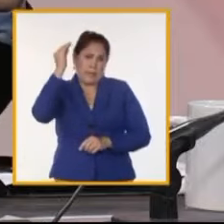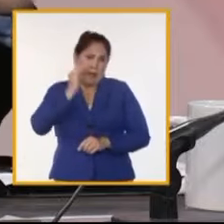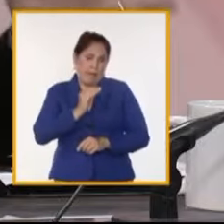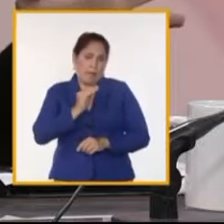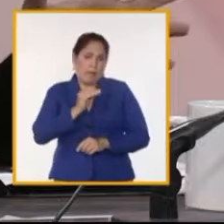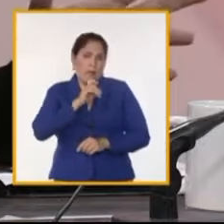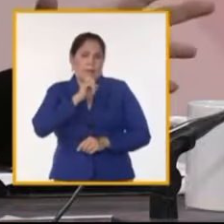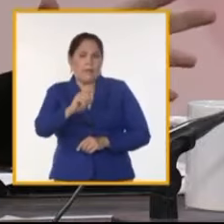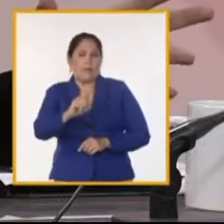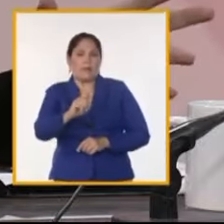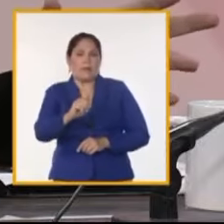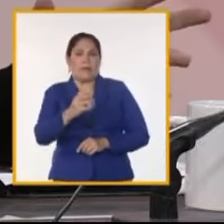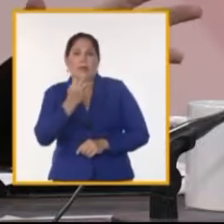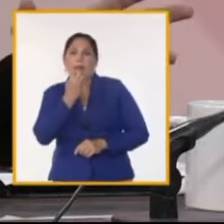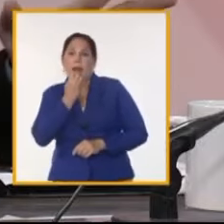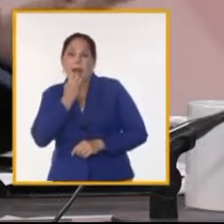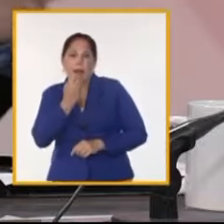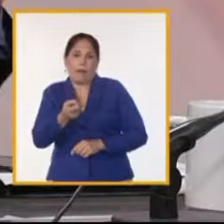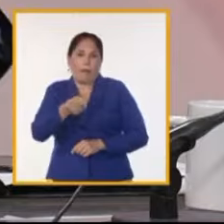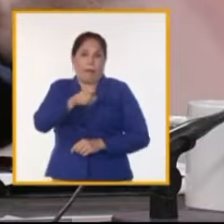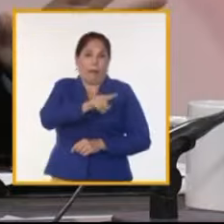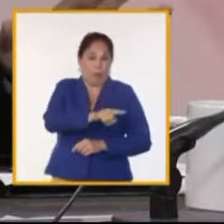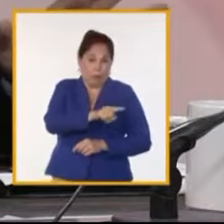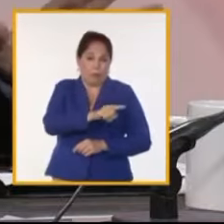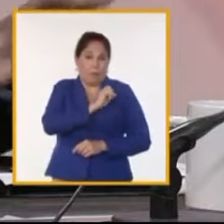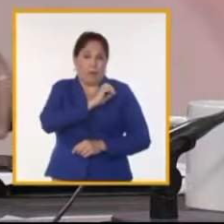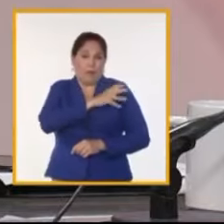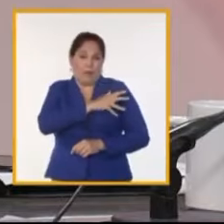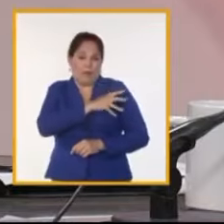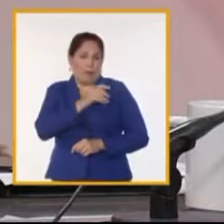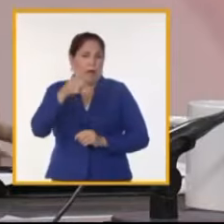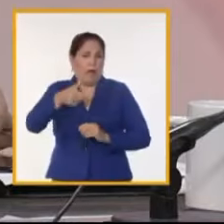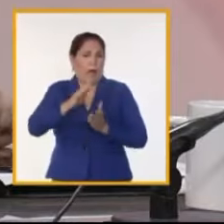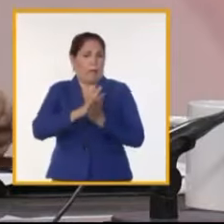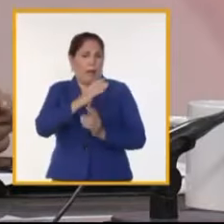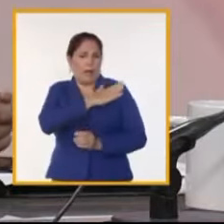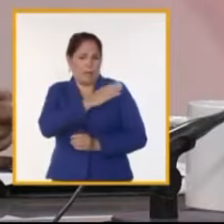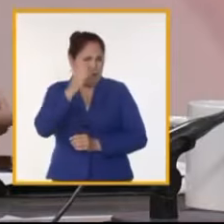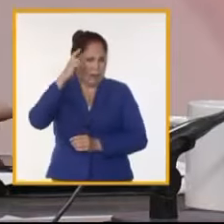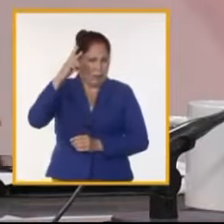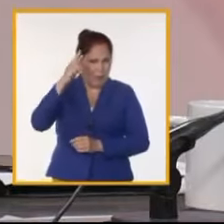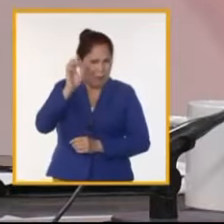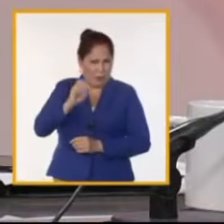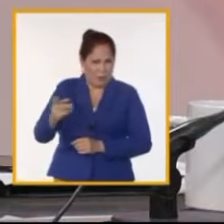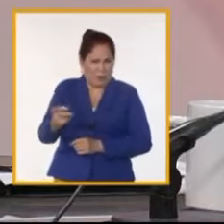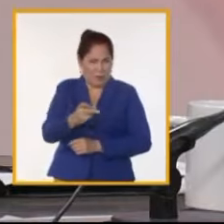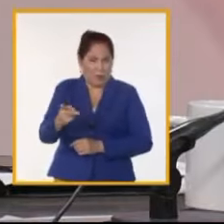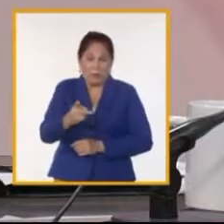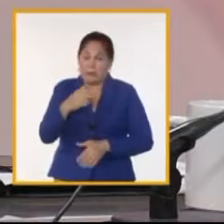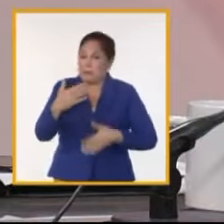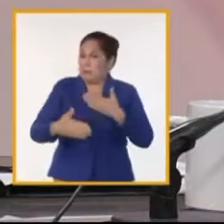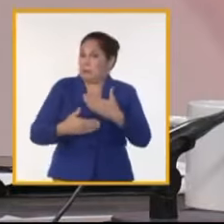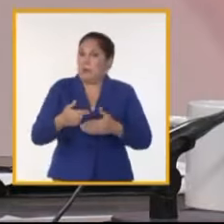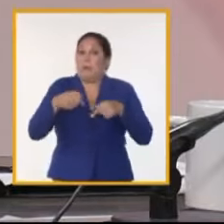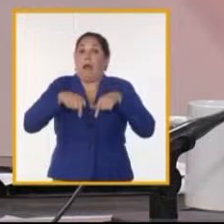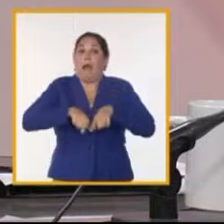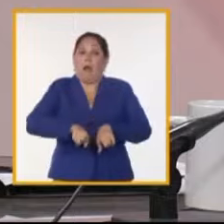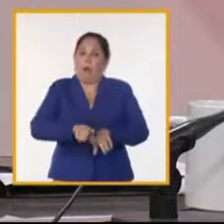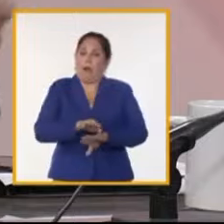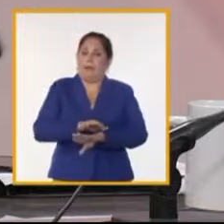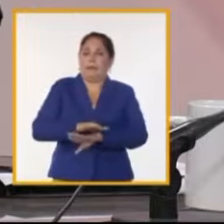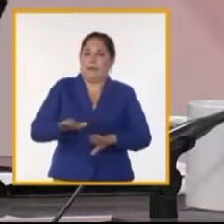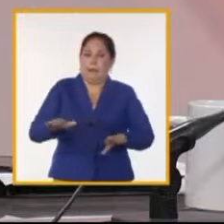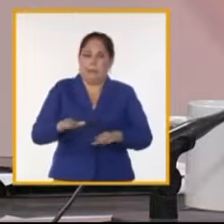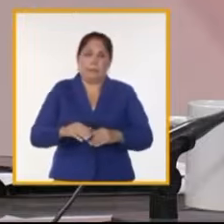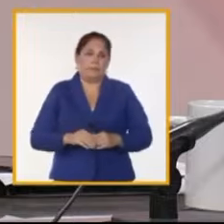reacciones en el mando israelí Ana ha había mucho temor de netanyahu de que llegara a este paso y finalmente se ha se ha